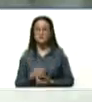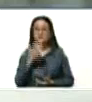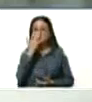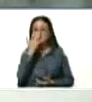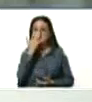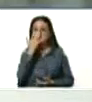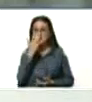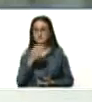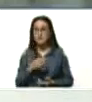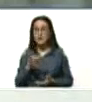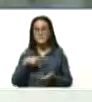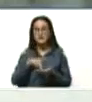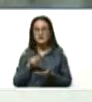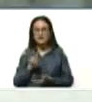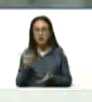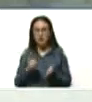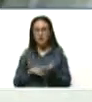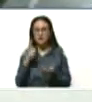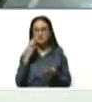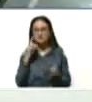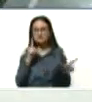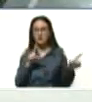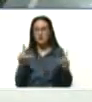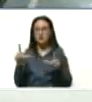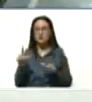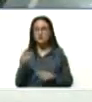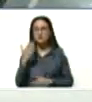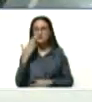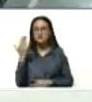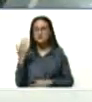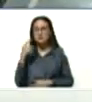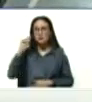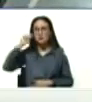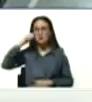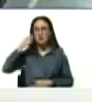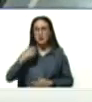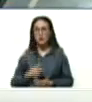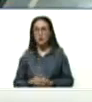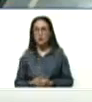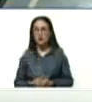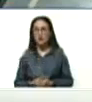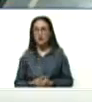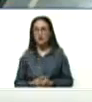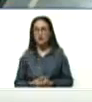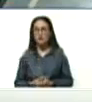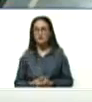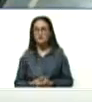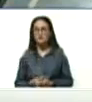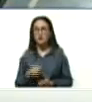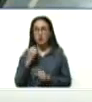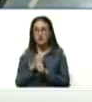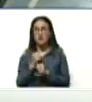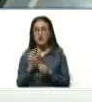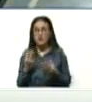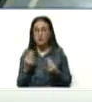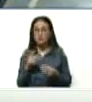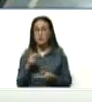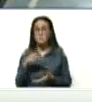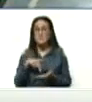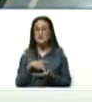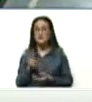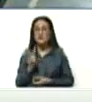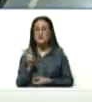imagen de la estación Plaza Venezuela. Esa estación me trae muchos recuerdos a mí, porque yo trabajé mucho allí en Plaza Venezuela.